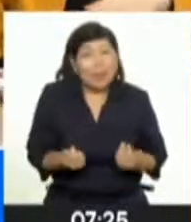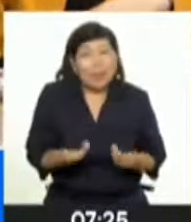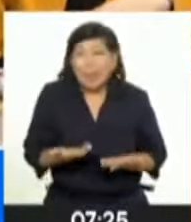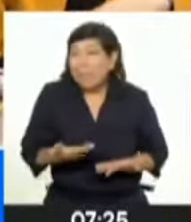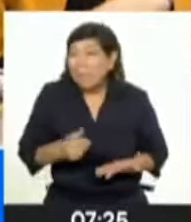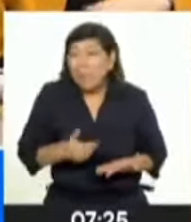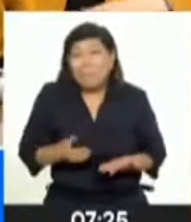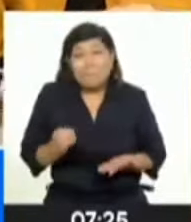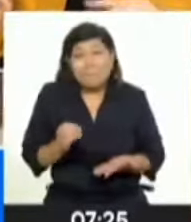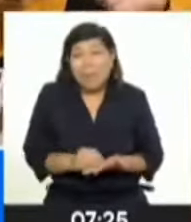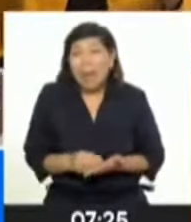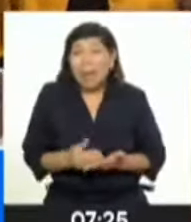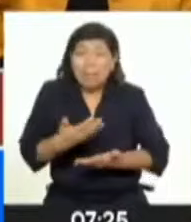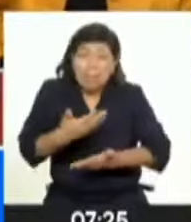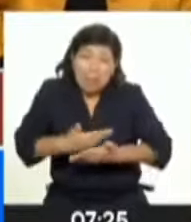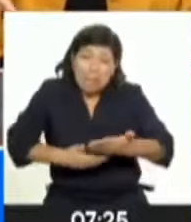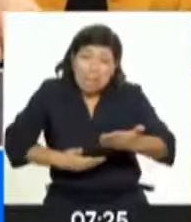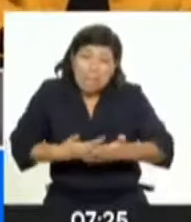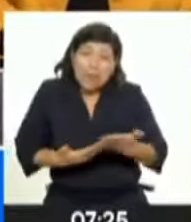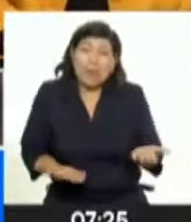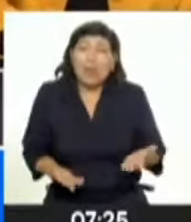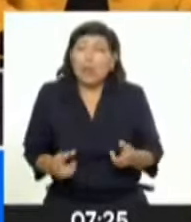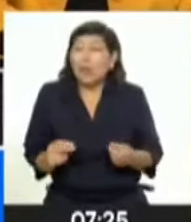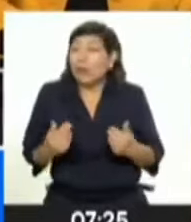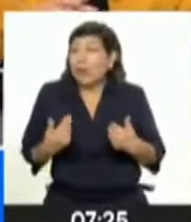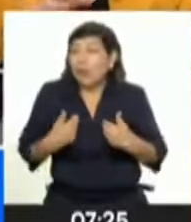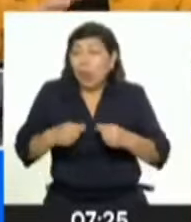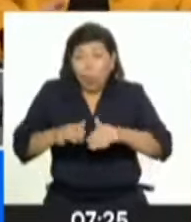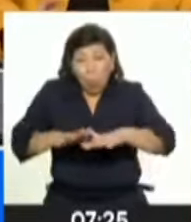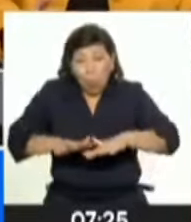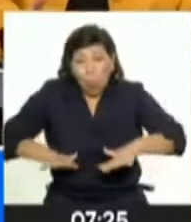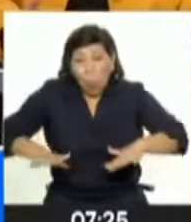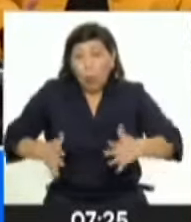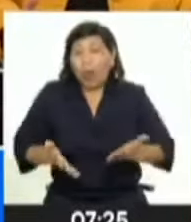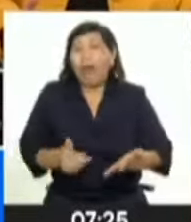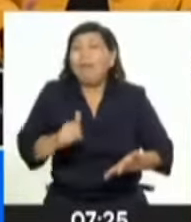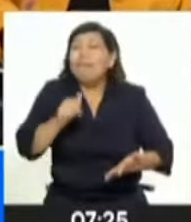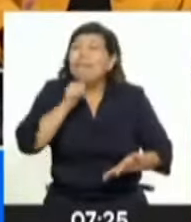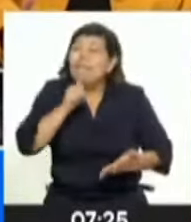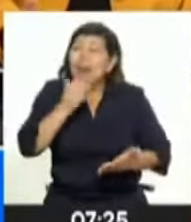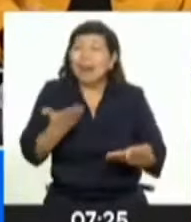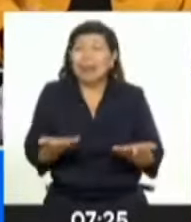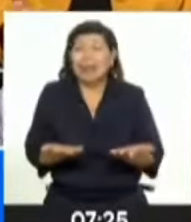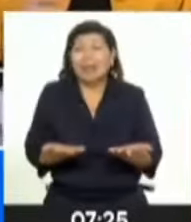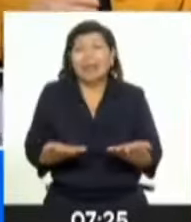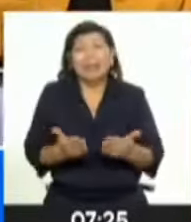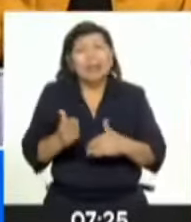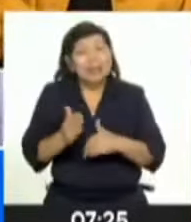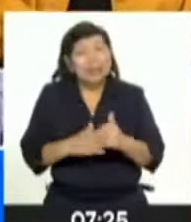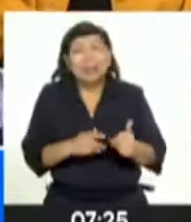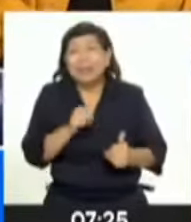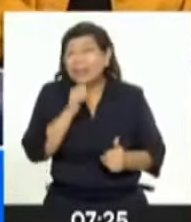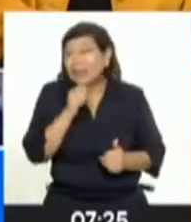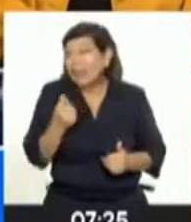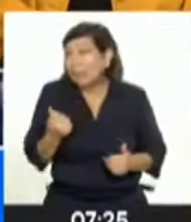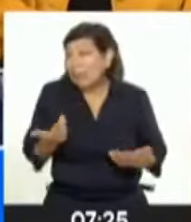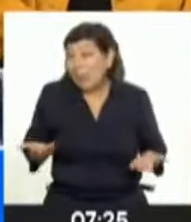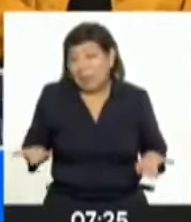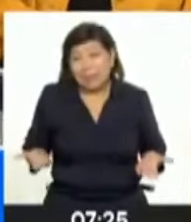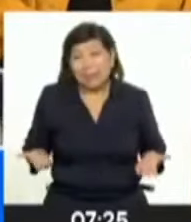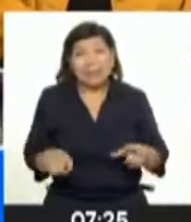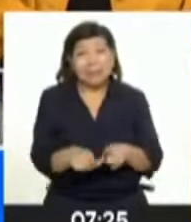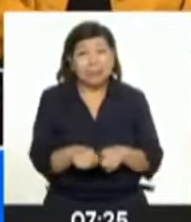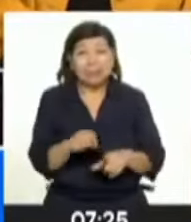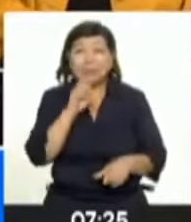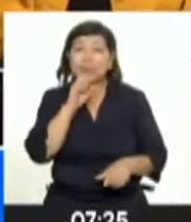el presupuesto para hacer los expedientes porque no tenemos los terrenos saneados, que la norma que dilata. Por otro lado, también